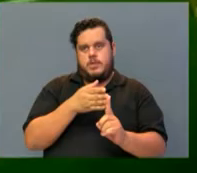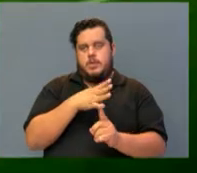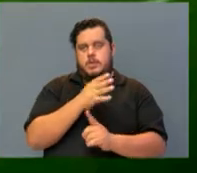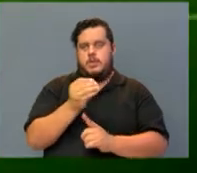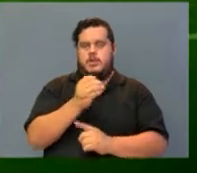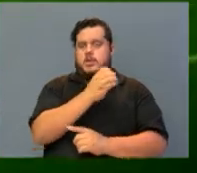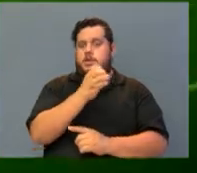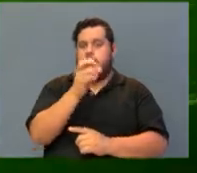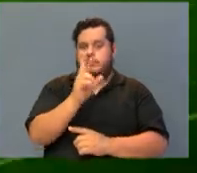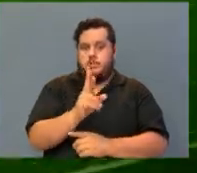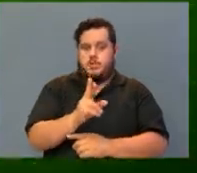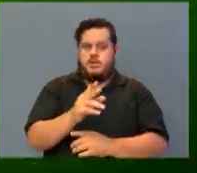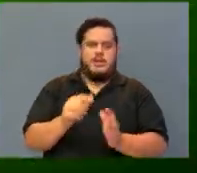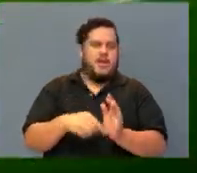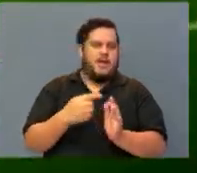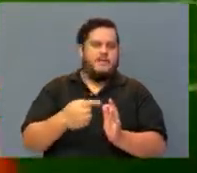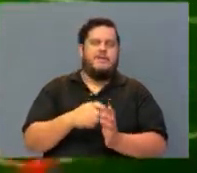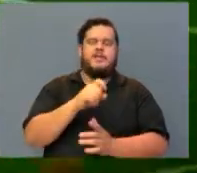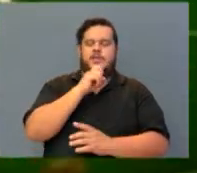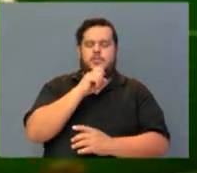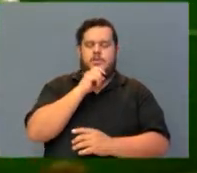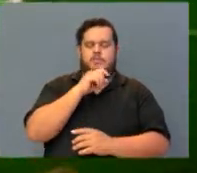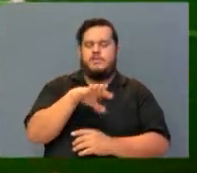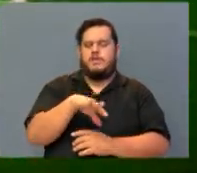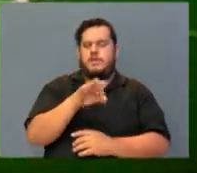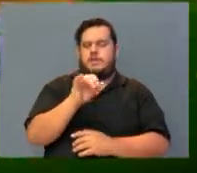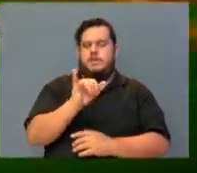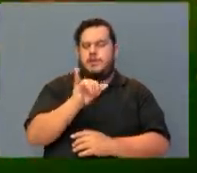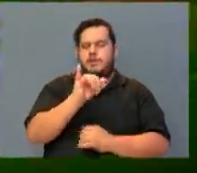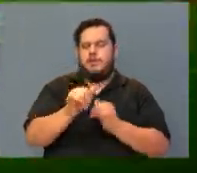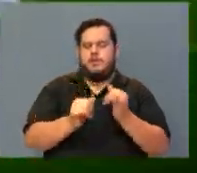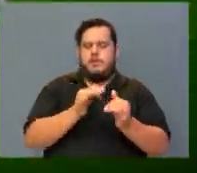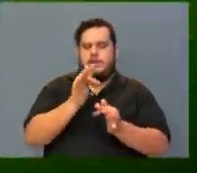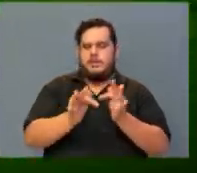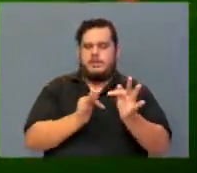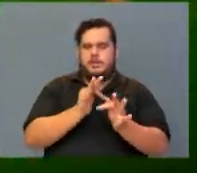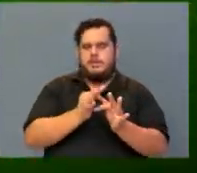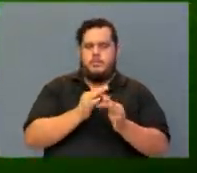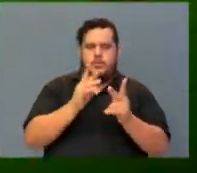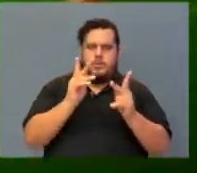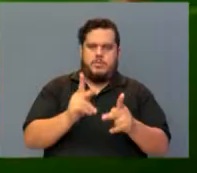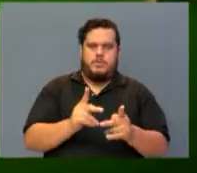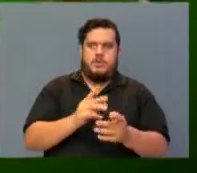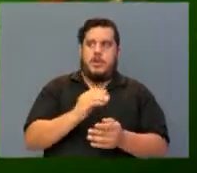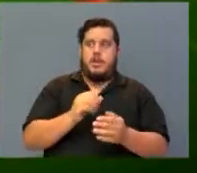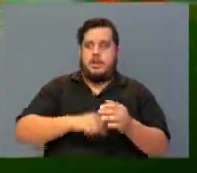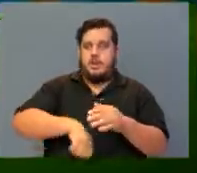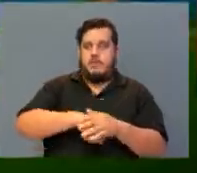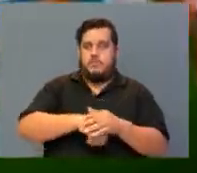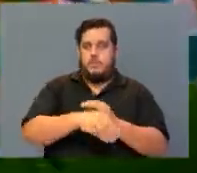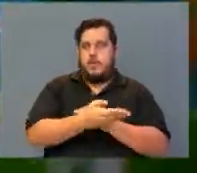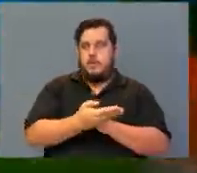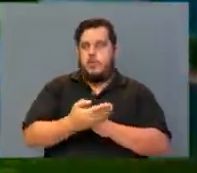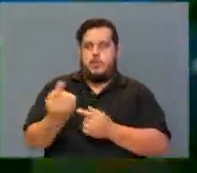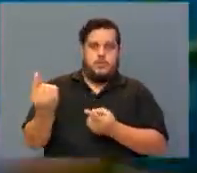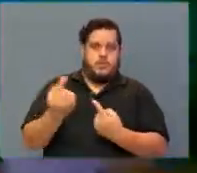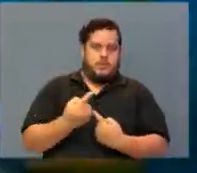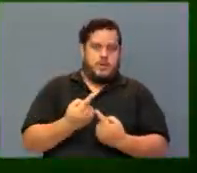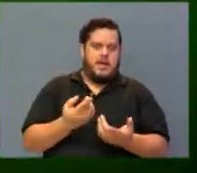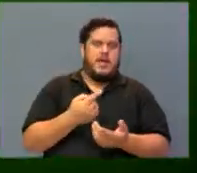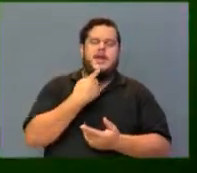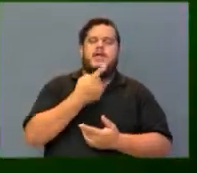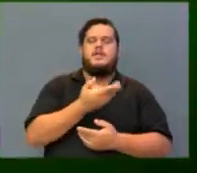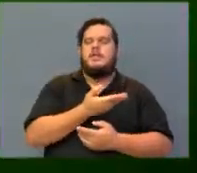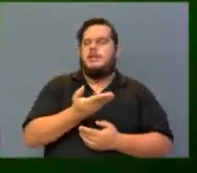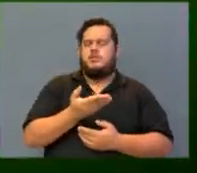y en Costa Rica a veces cuesta encontrar ese tipo de persona. Y en el fútbol, cuando uno viene acá, pues te dicen las